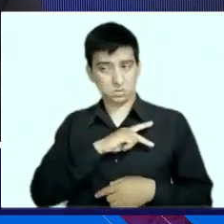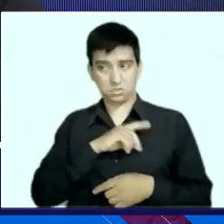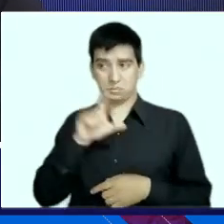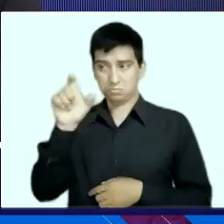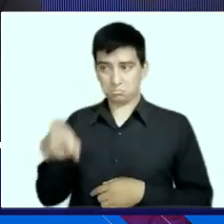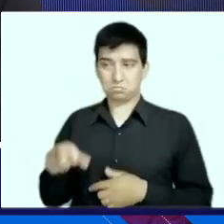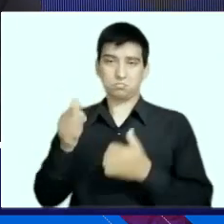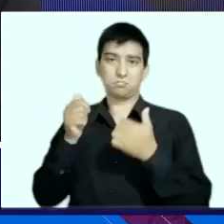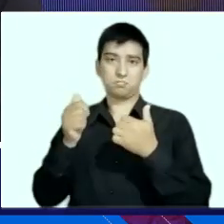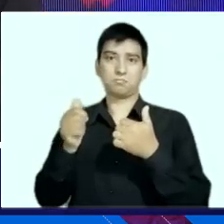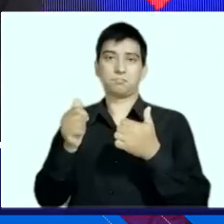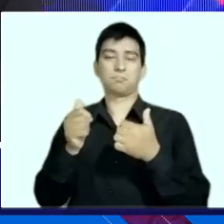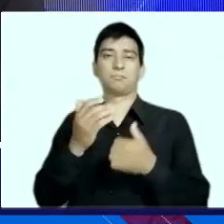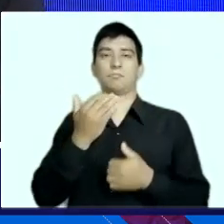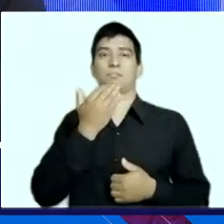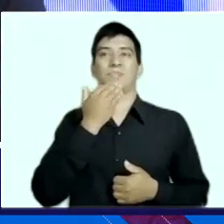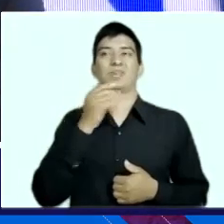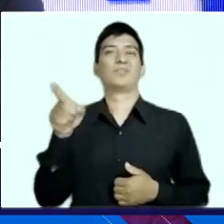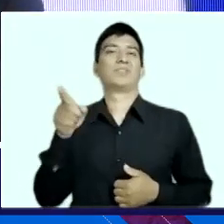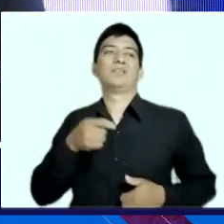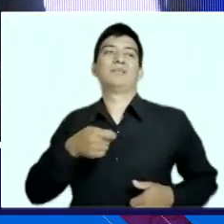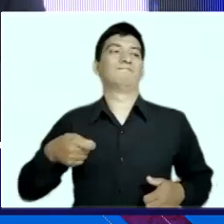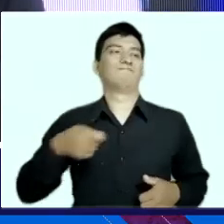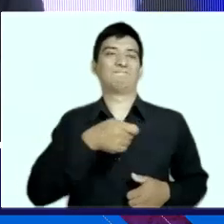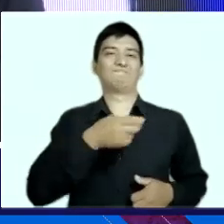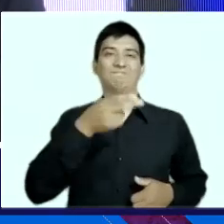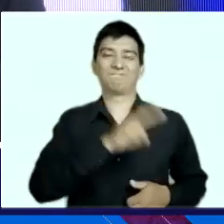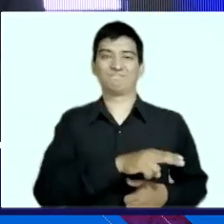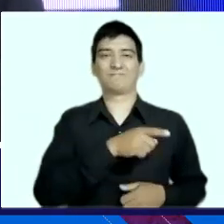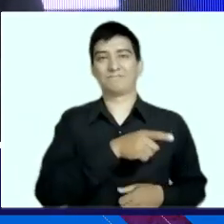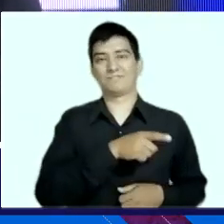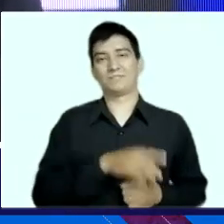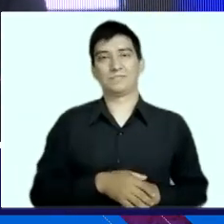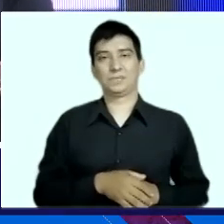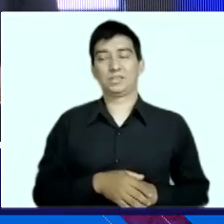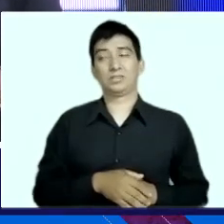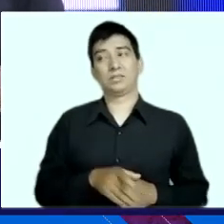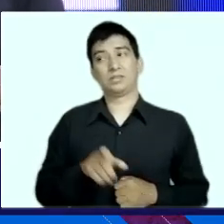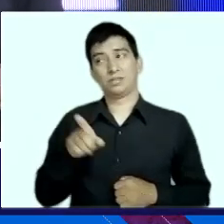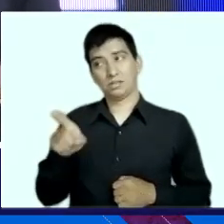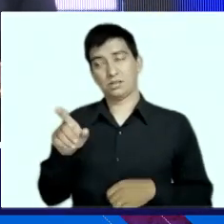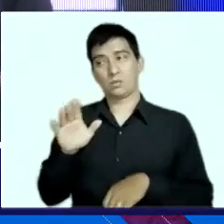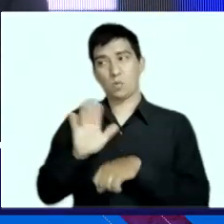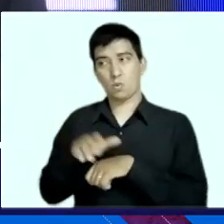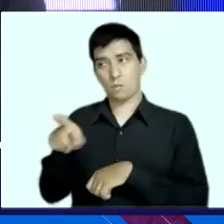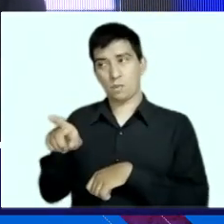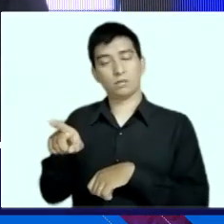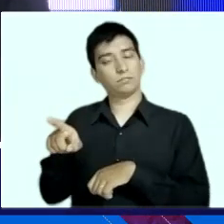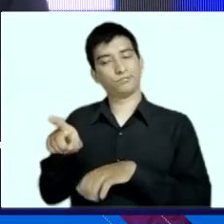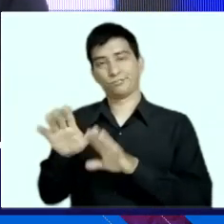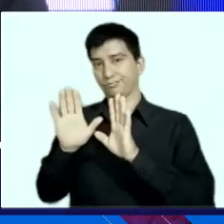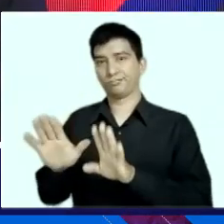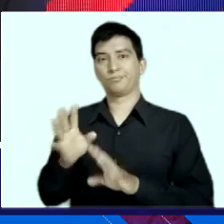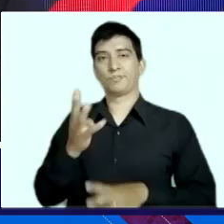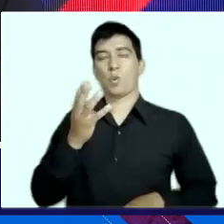según la vida, hay mucho dolor de la familia, de ella, y por hay lo tanto... Hay hijos de por medio también, por medio, compañeros. Pero yo quiero